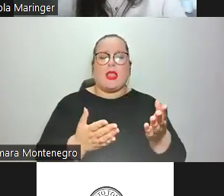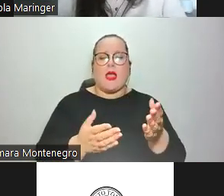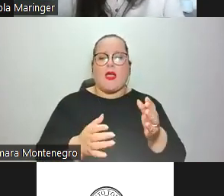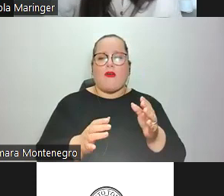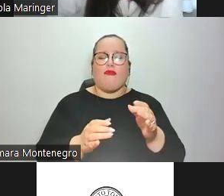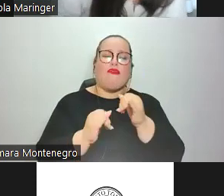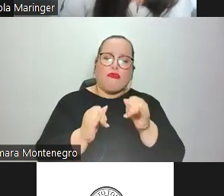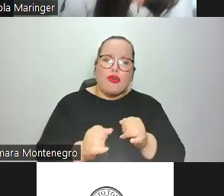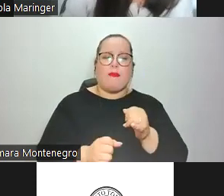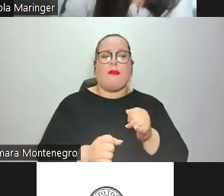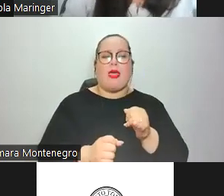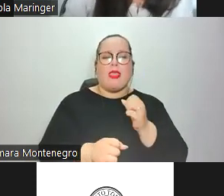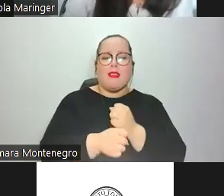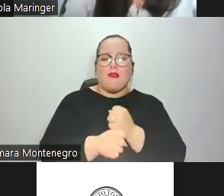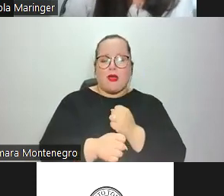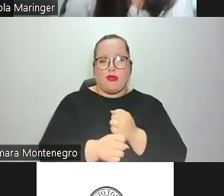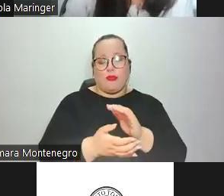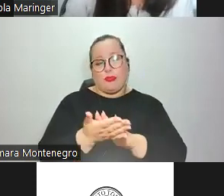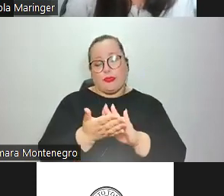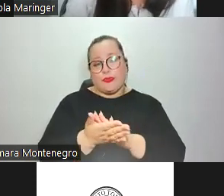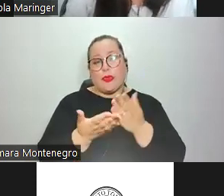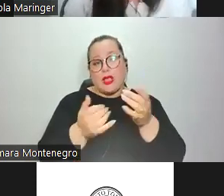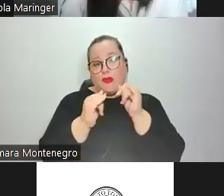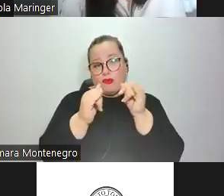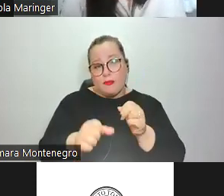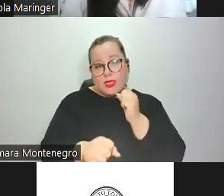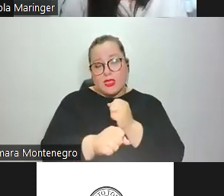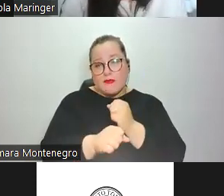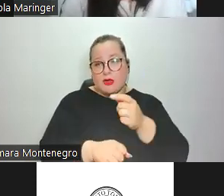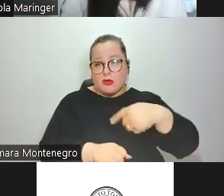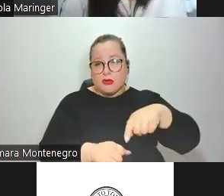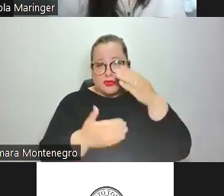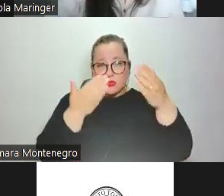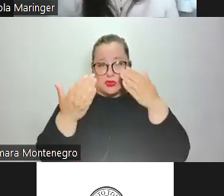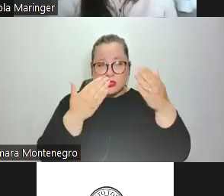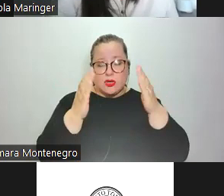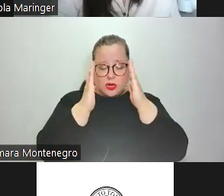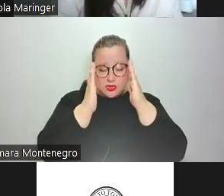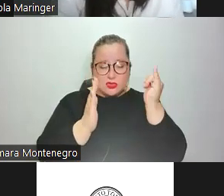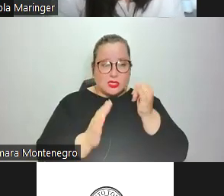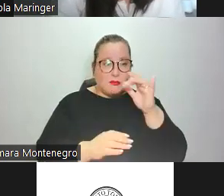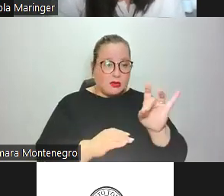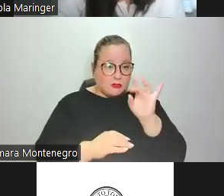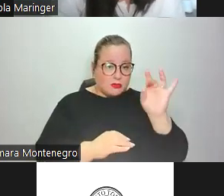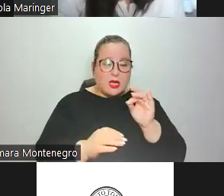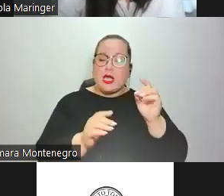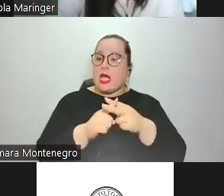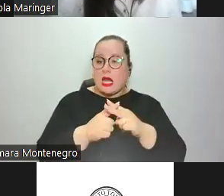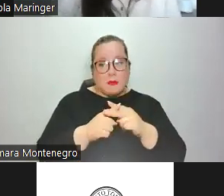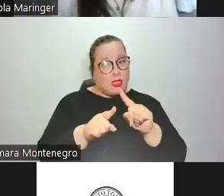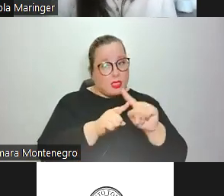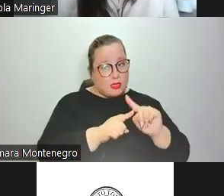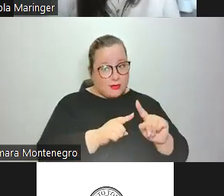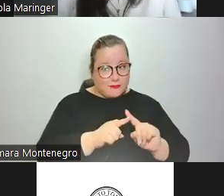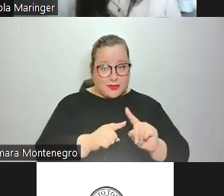parte. Claro, los estilos de trabajo en general, nosotros como psicólogos ocupamos bastantes herramientas